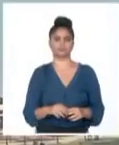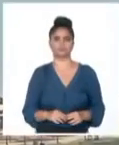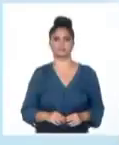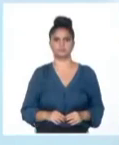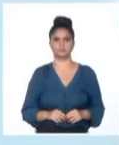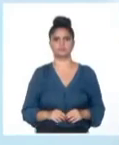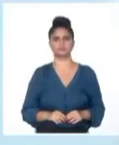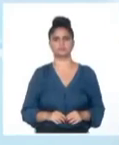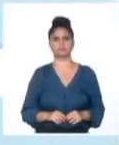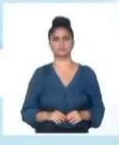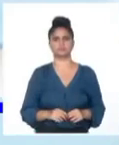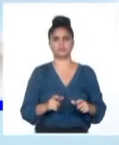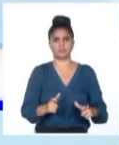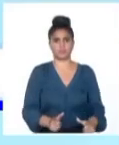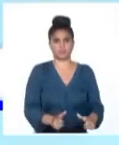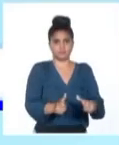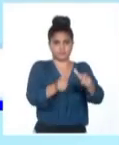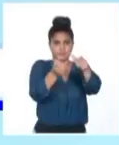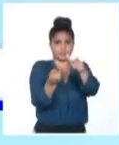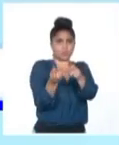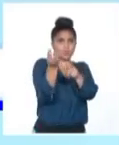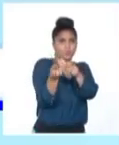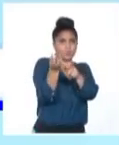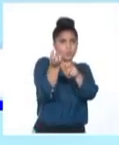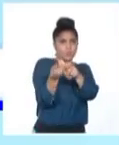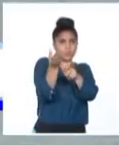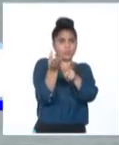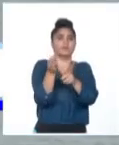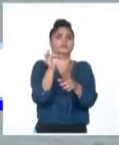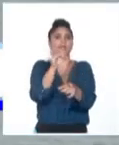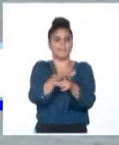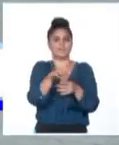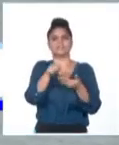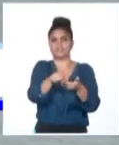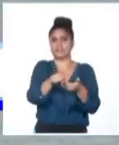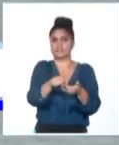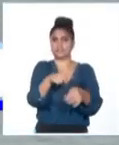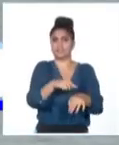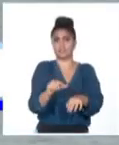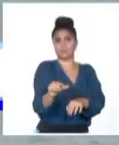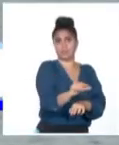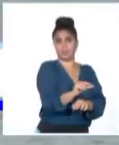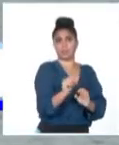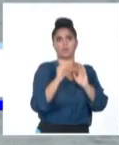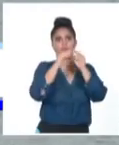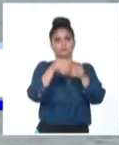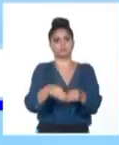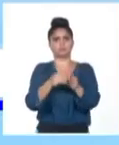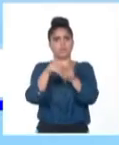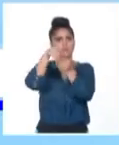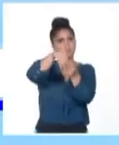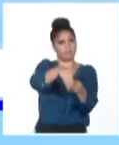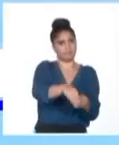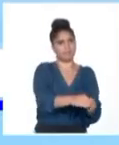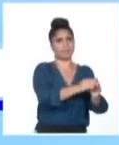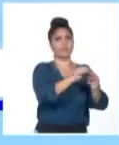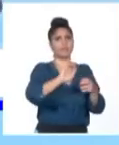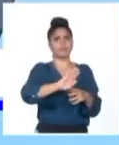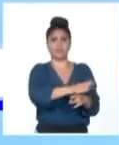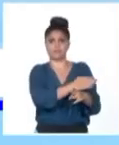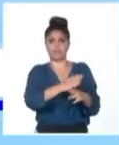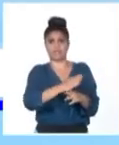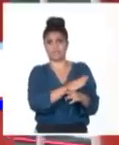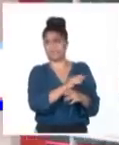La chimenea señala el reinicio, horas antes la llegada y atraque de buques. De